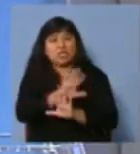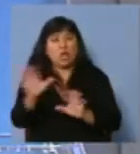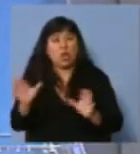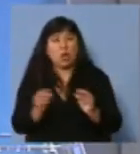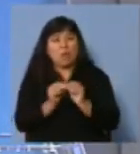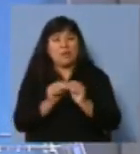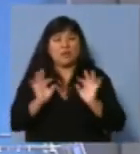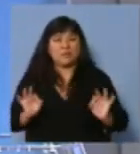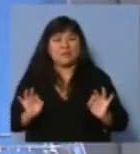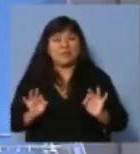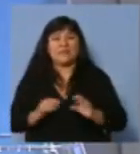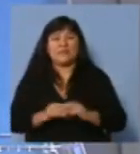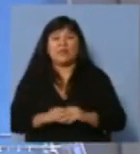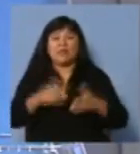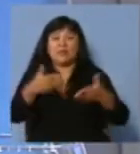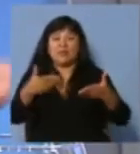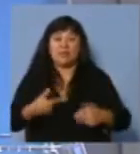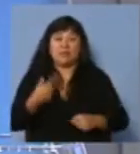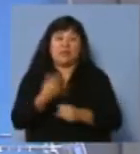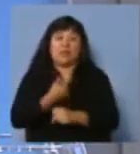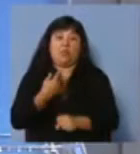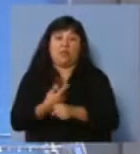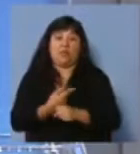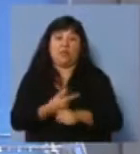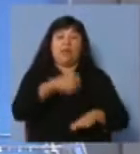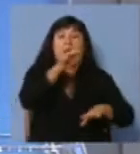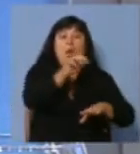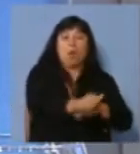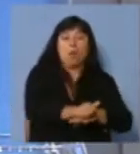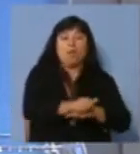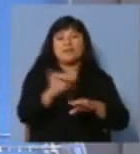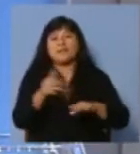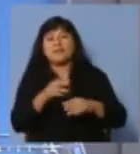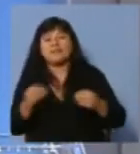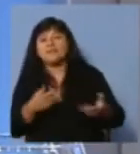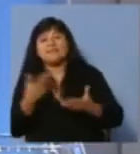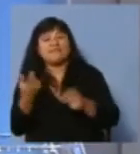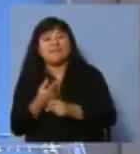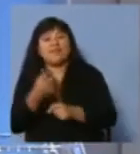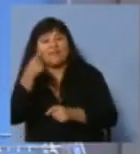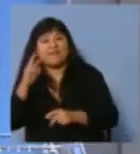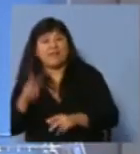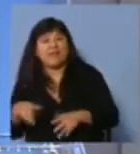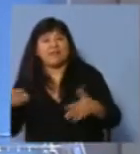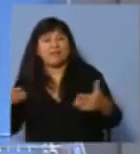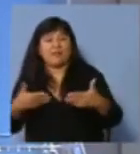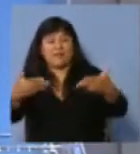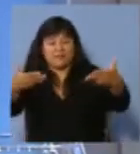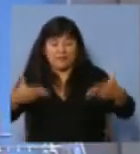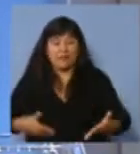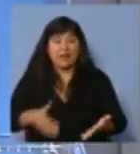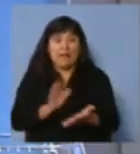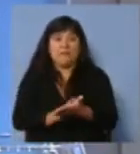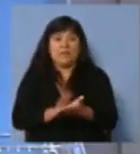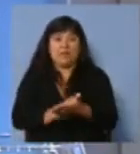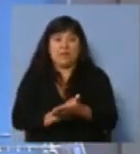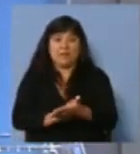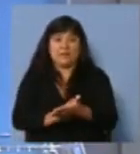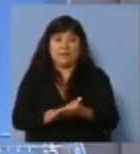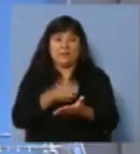por lo tanto no podía resolverse si estaba ocupado entonces ese entendimiento y el faltante otras pruebas nosotros rechazamos